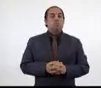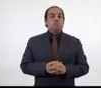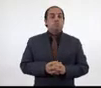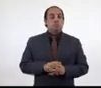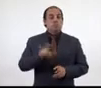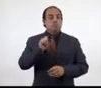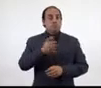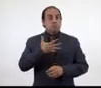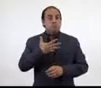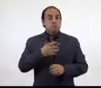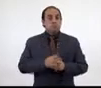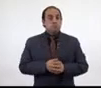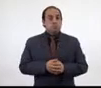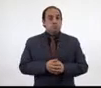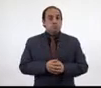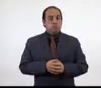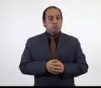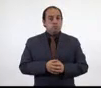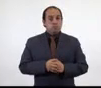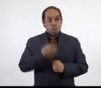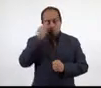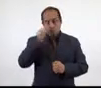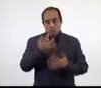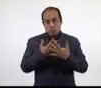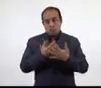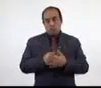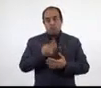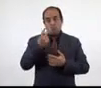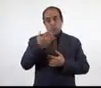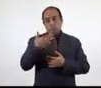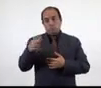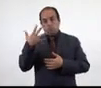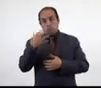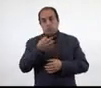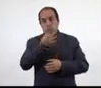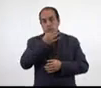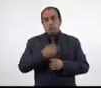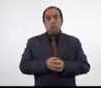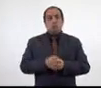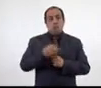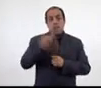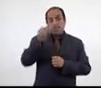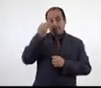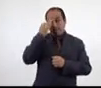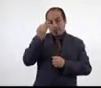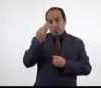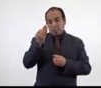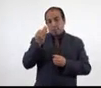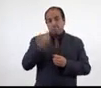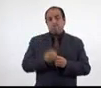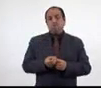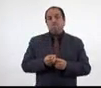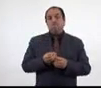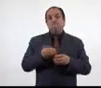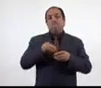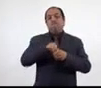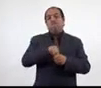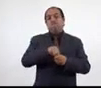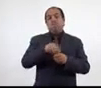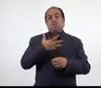También tenemos en Hora Valle tiempos de espera menores a 5 minutos y en Hora Pico tiempos de espera menores a 10